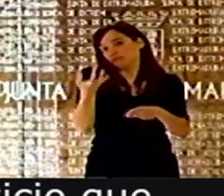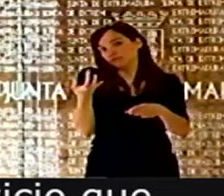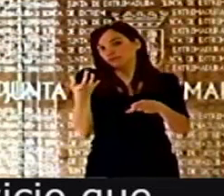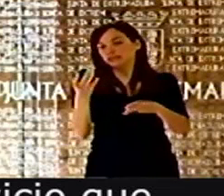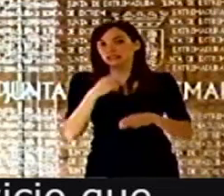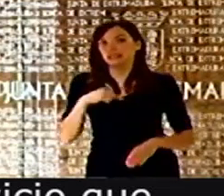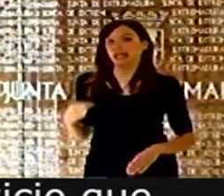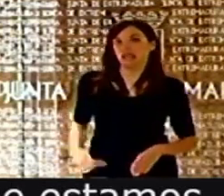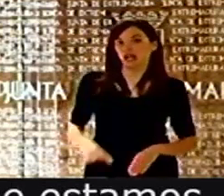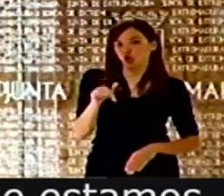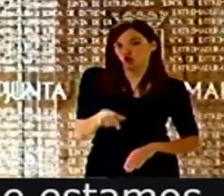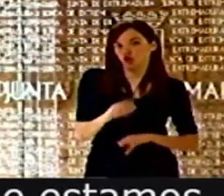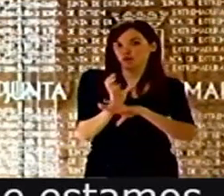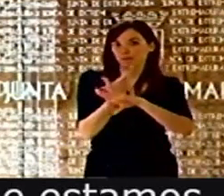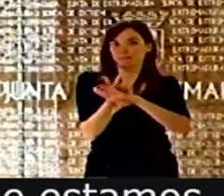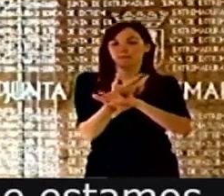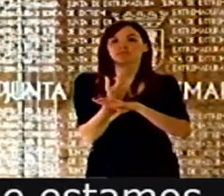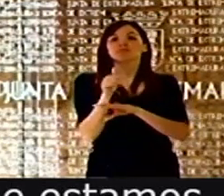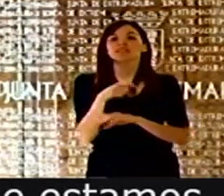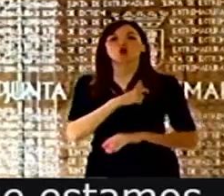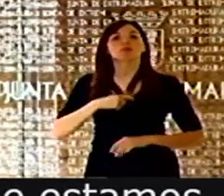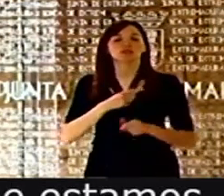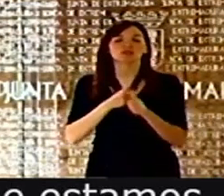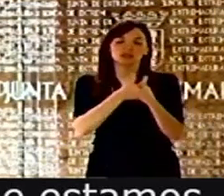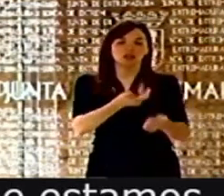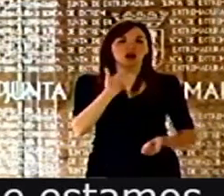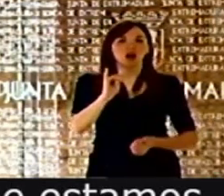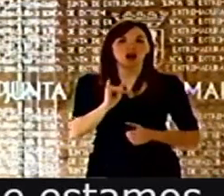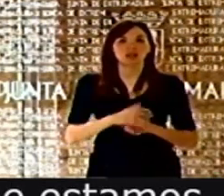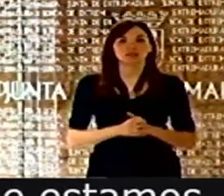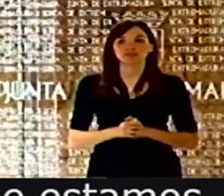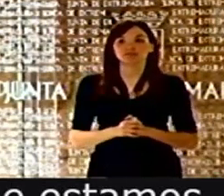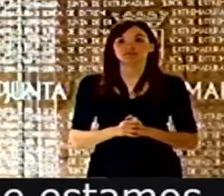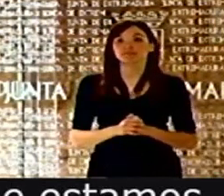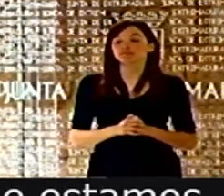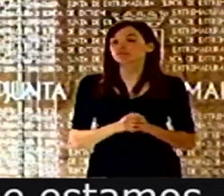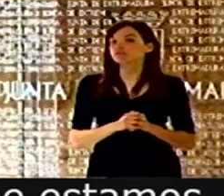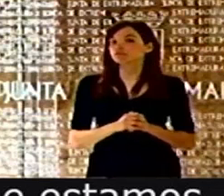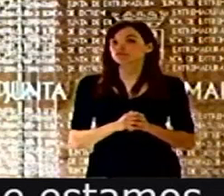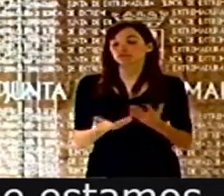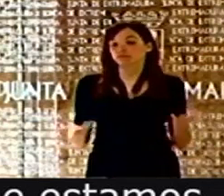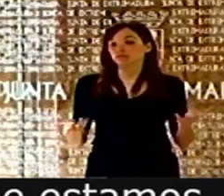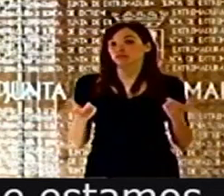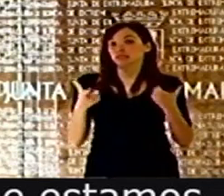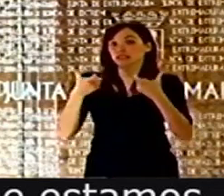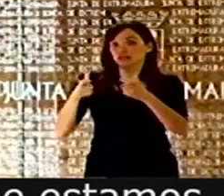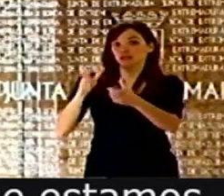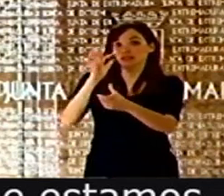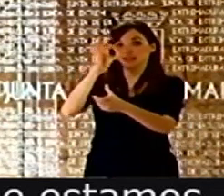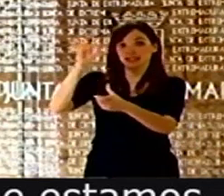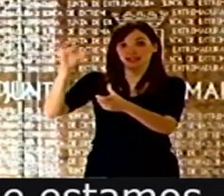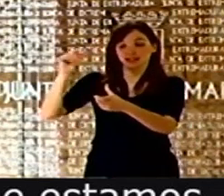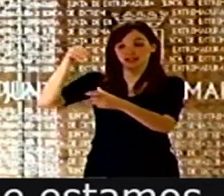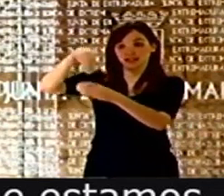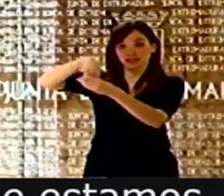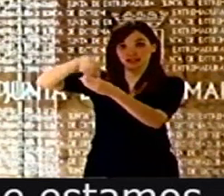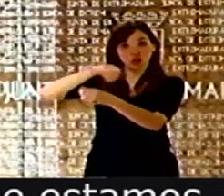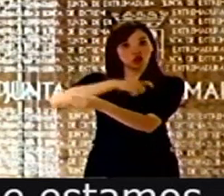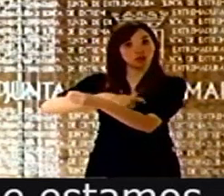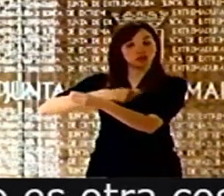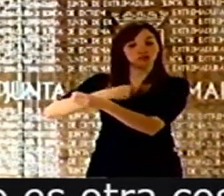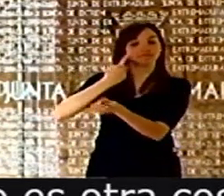sanitario terrestre. Hay una comisión de seguimiento que tiene perfectamente articulado el Servicio Extremeño de Salud para garantizar el cumplimiento, en